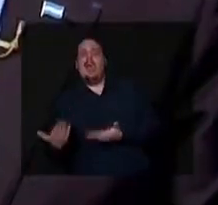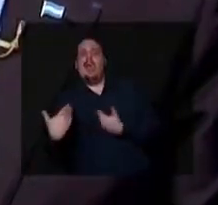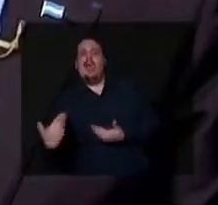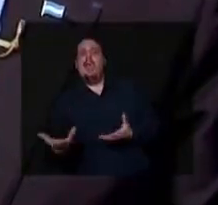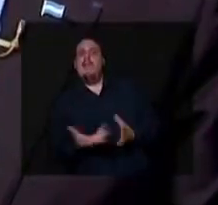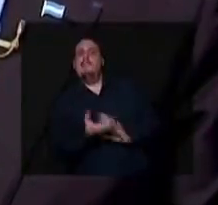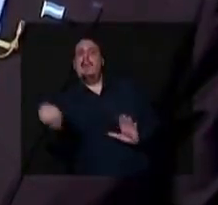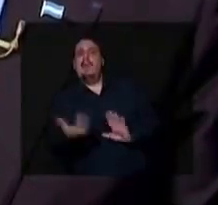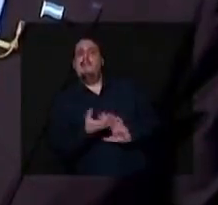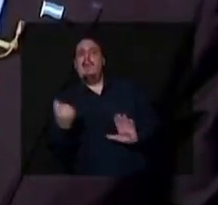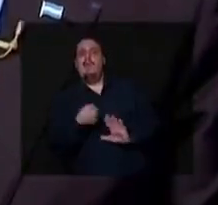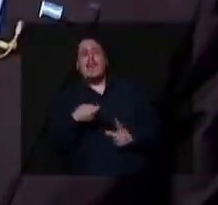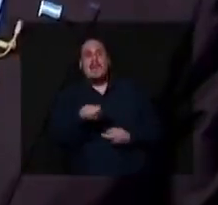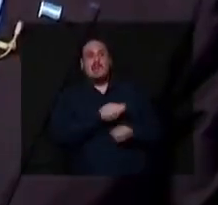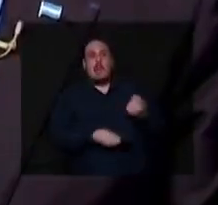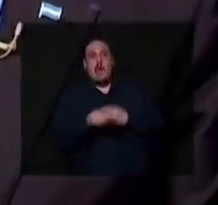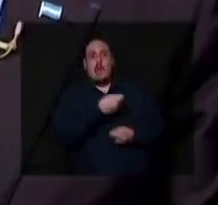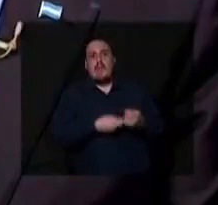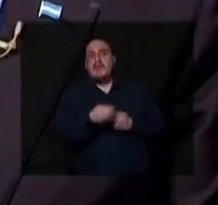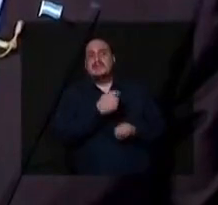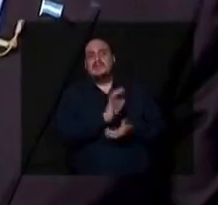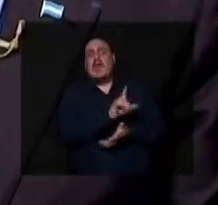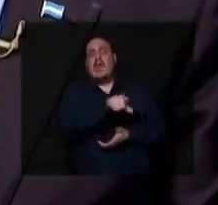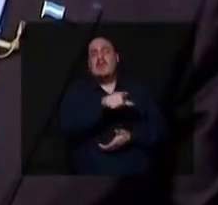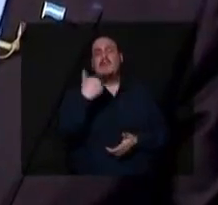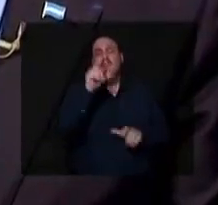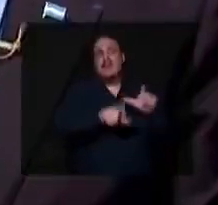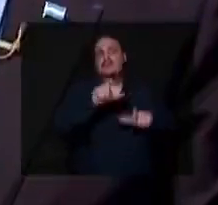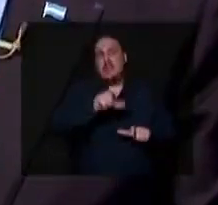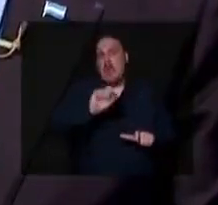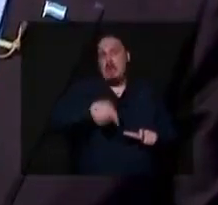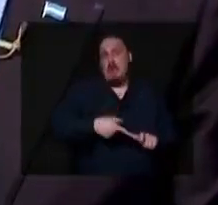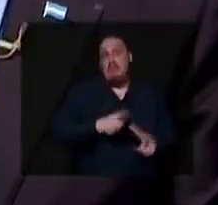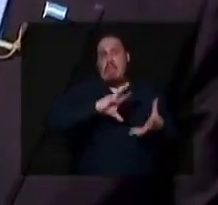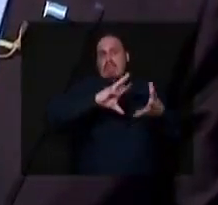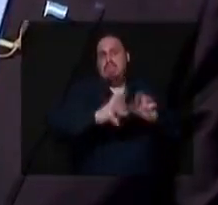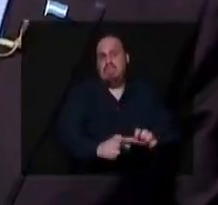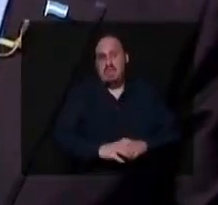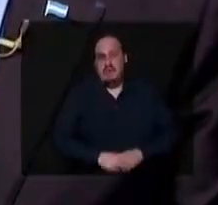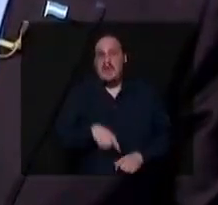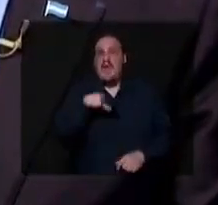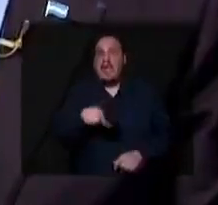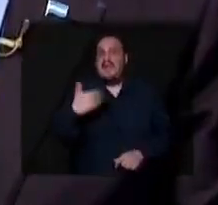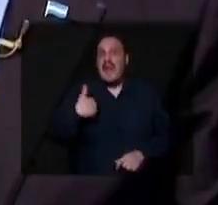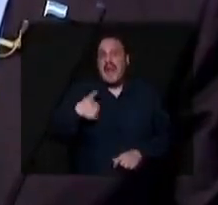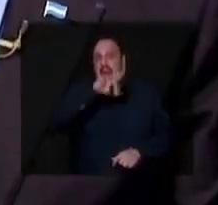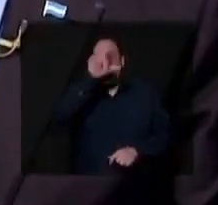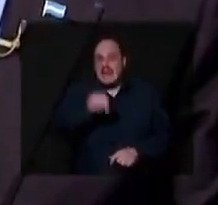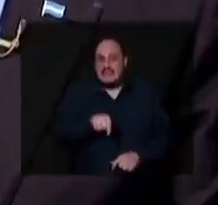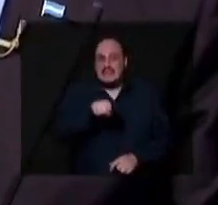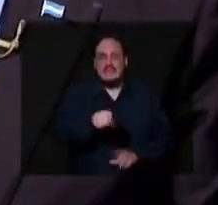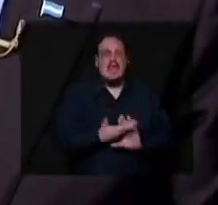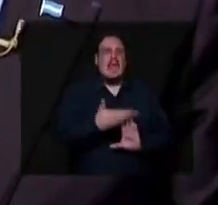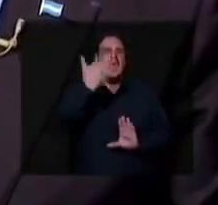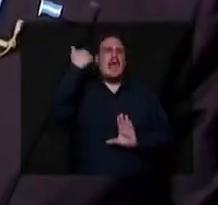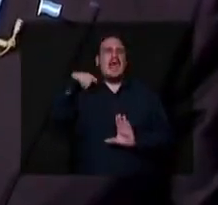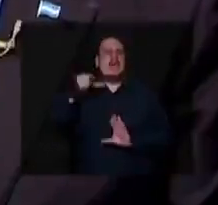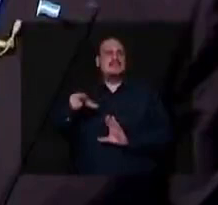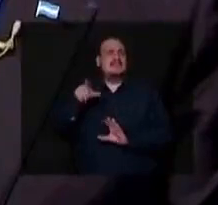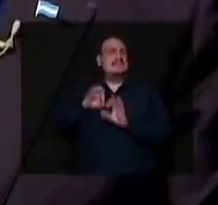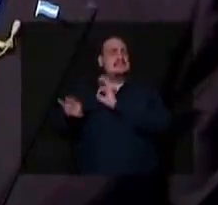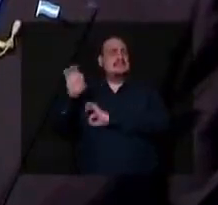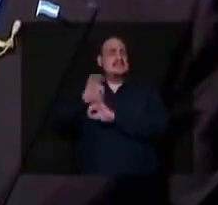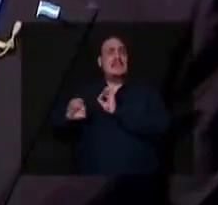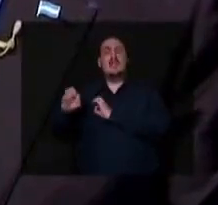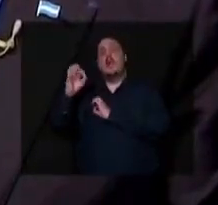eh cuando promedié el el principio de esta campaña realmente habíamos